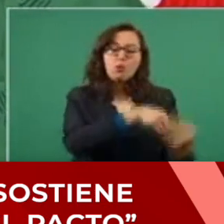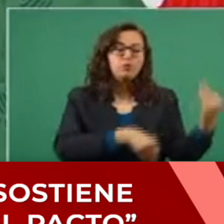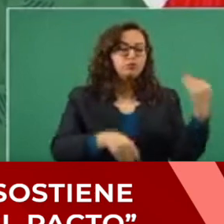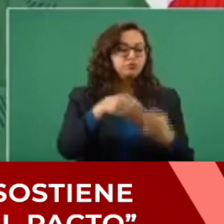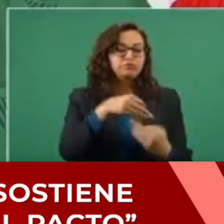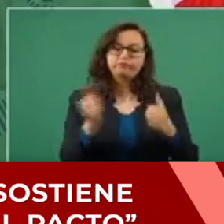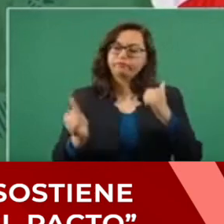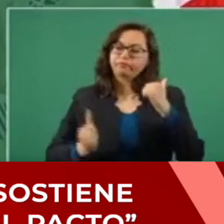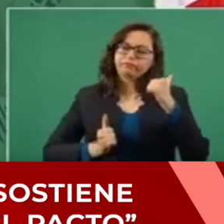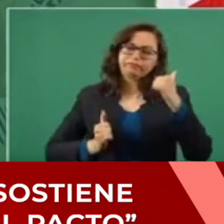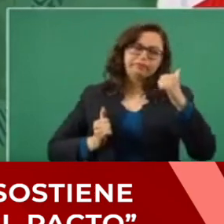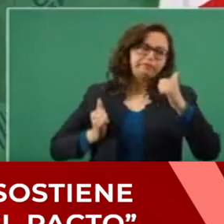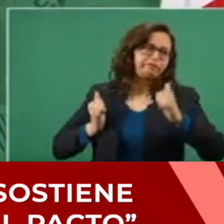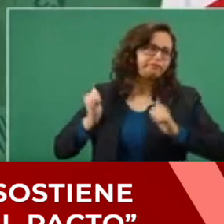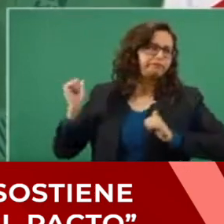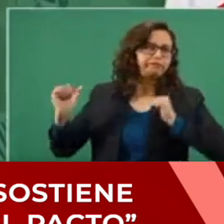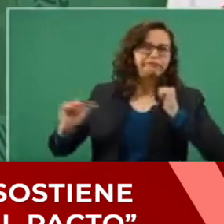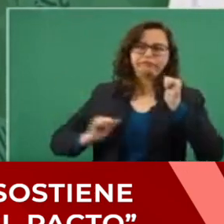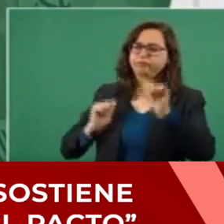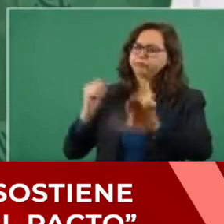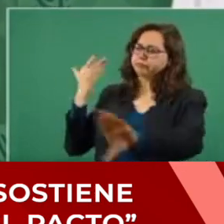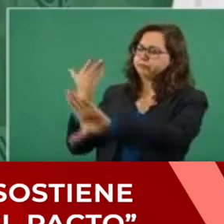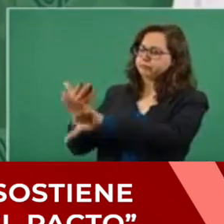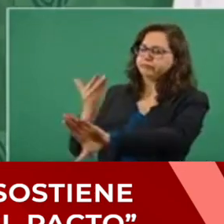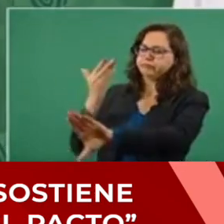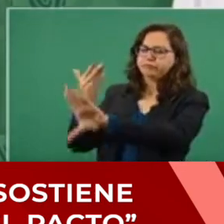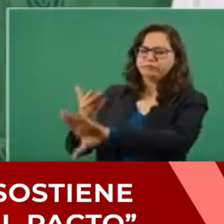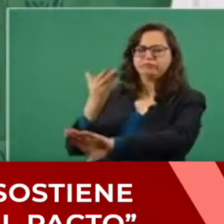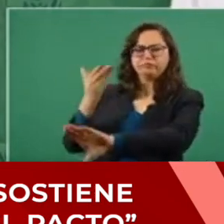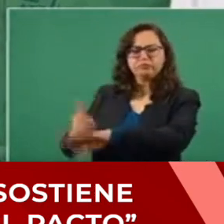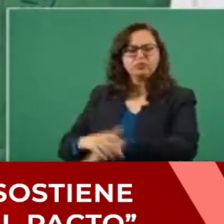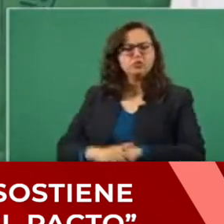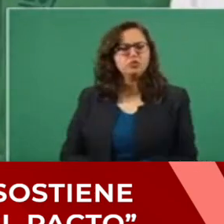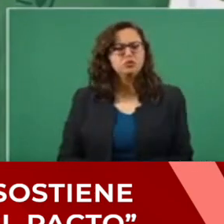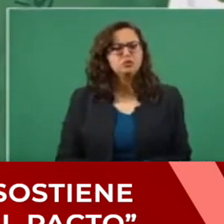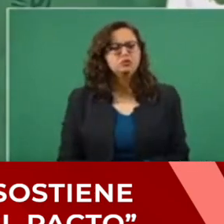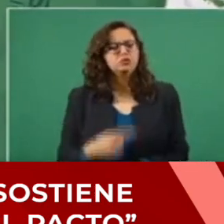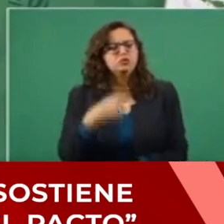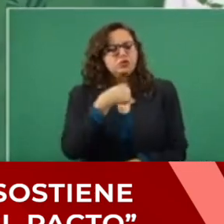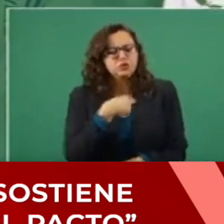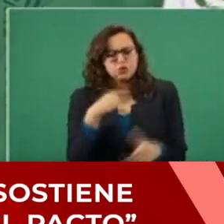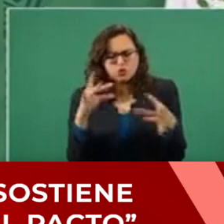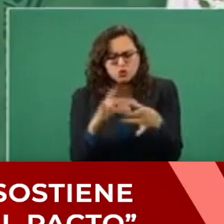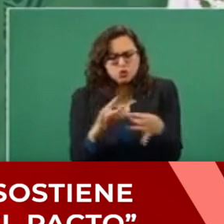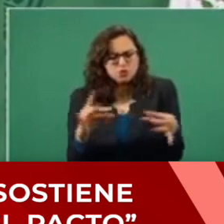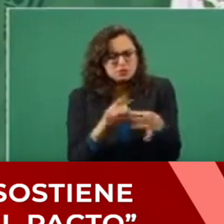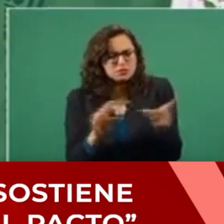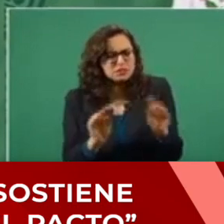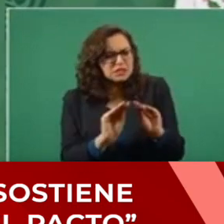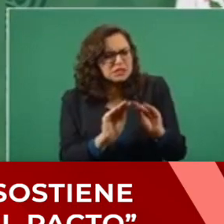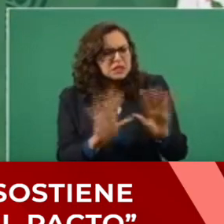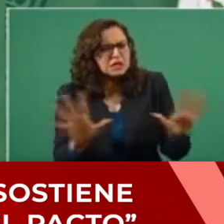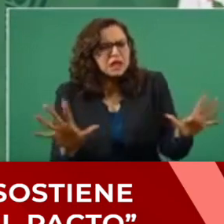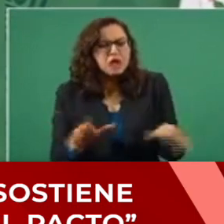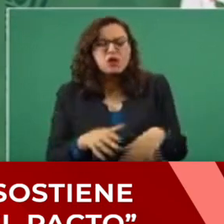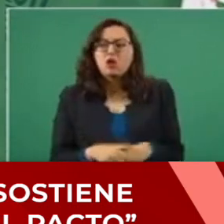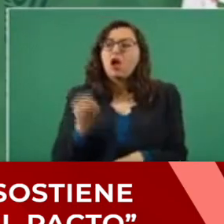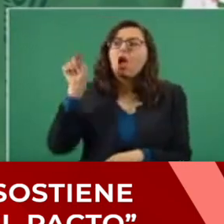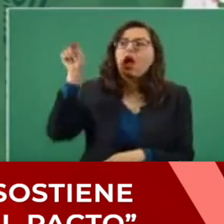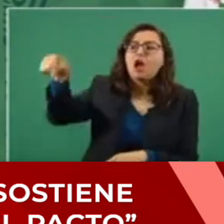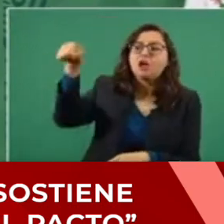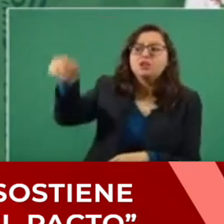y lo dije desde el principio con mucha claridad, pues que resuelvan los guerrerenses,